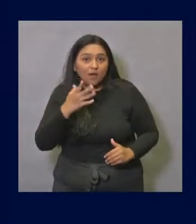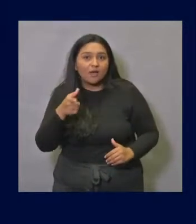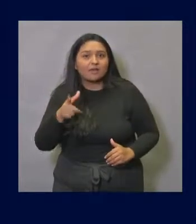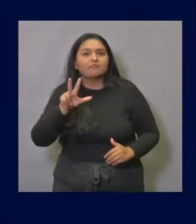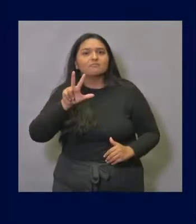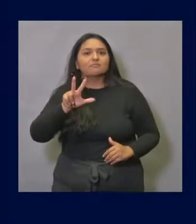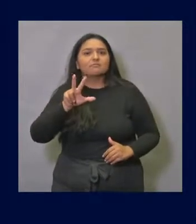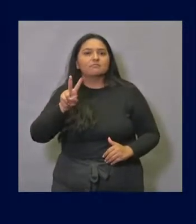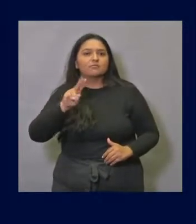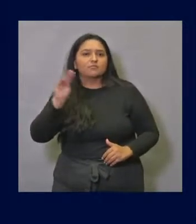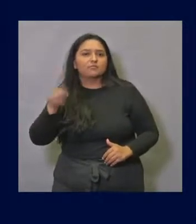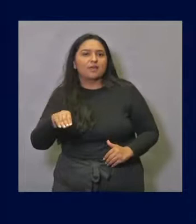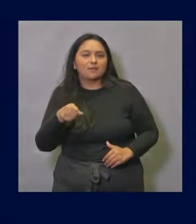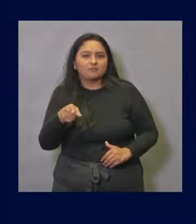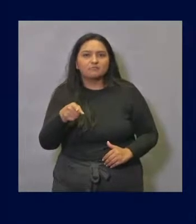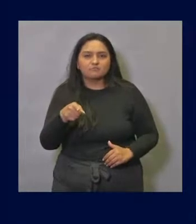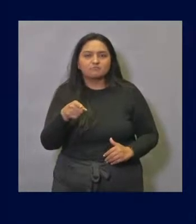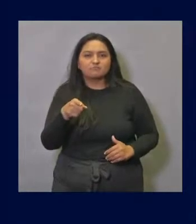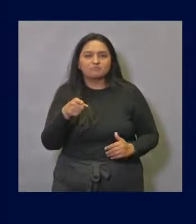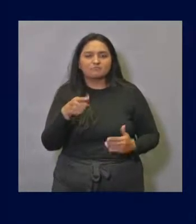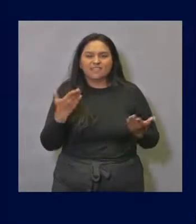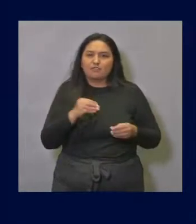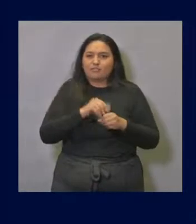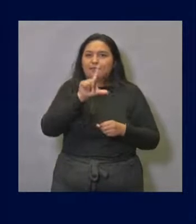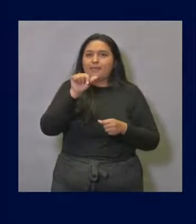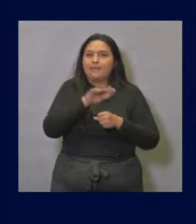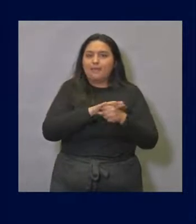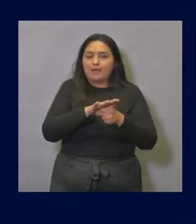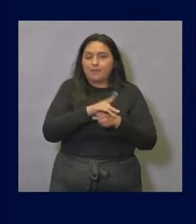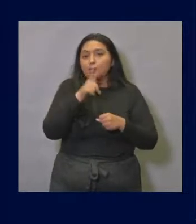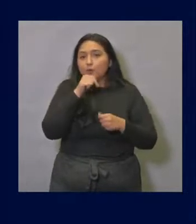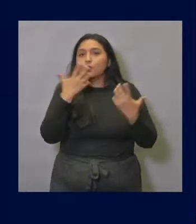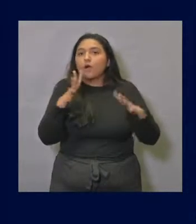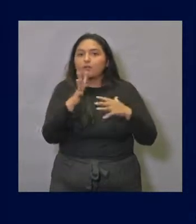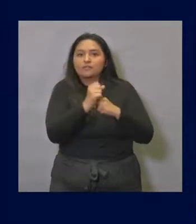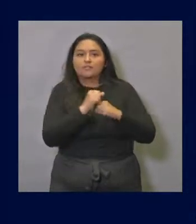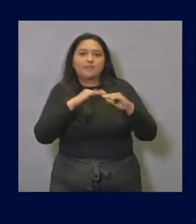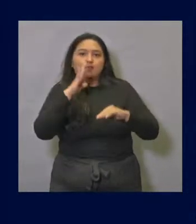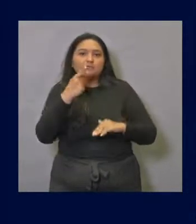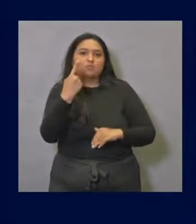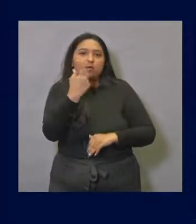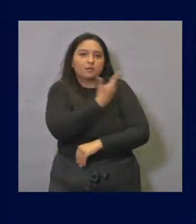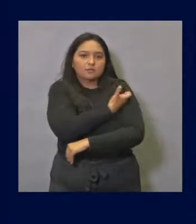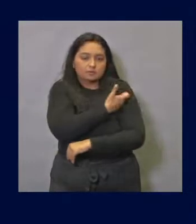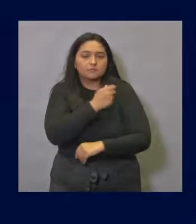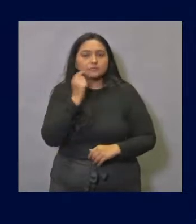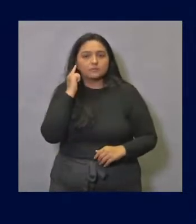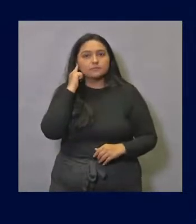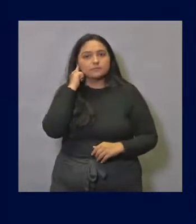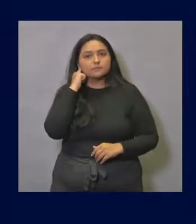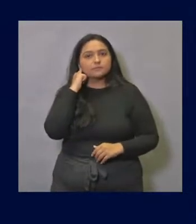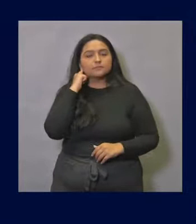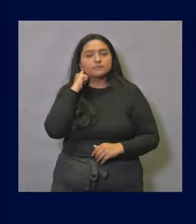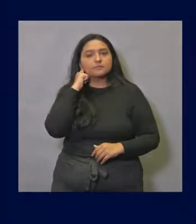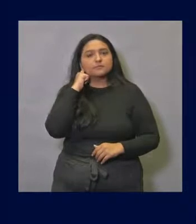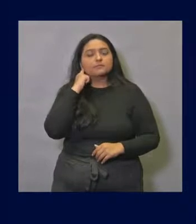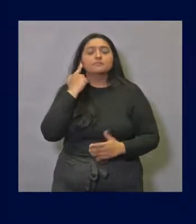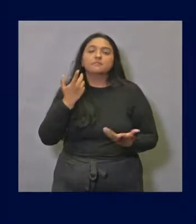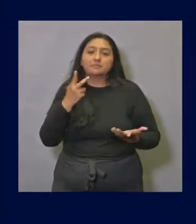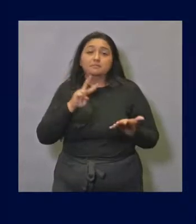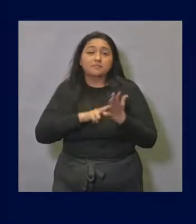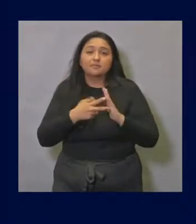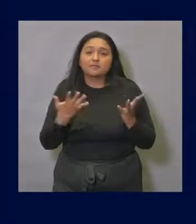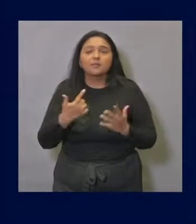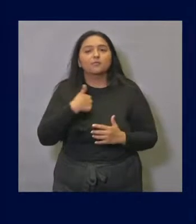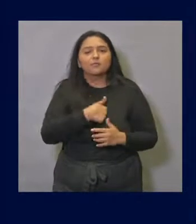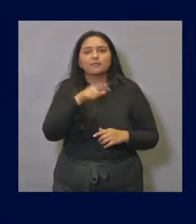blancos en Los Ángeles que recibieron al menos una dosis. Todos tenemos que trabajar mucho para asegurarnos